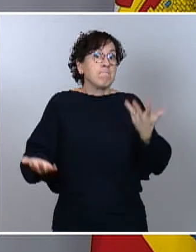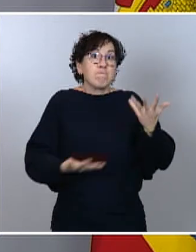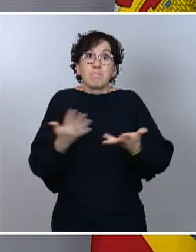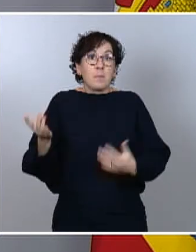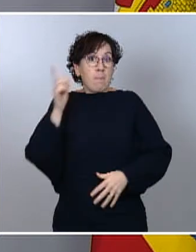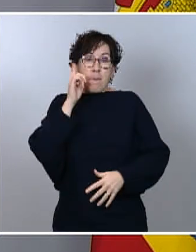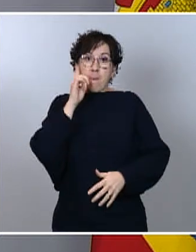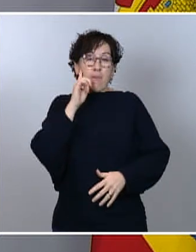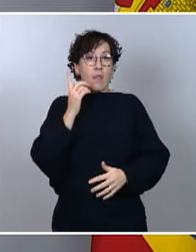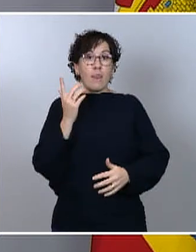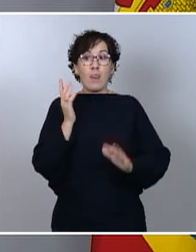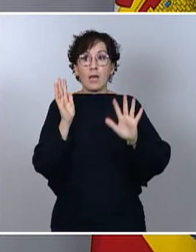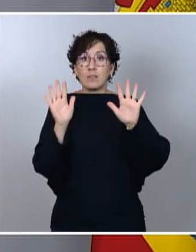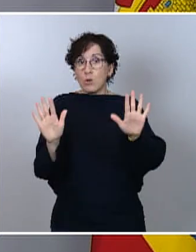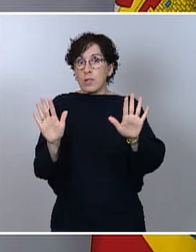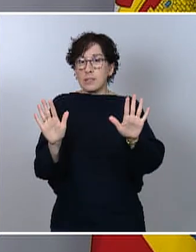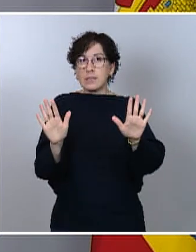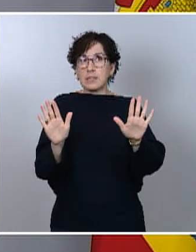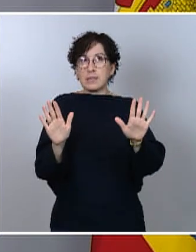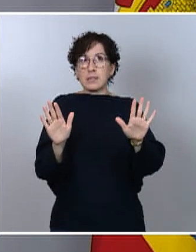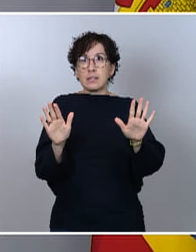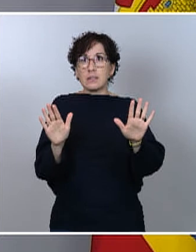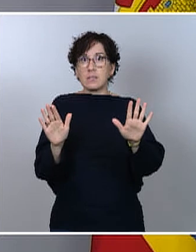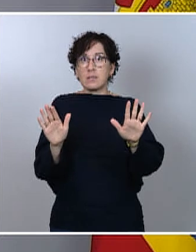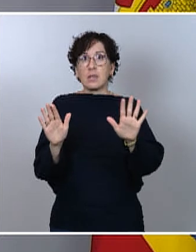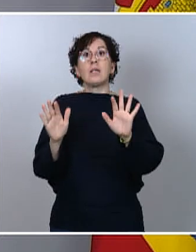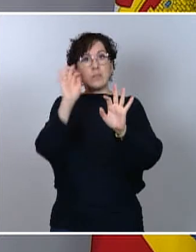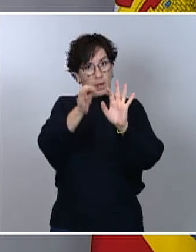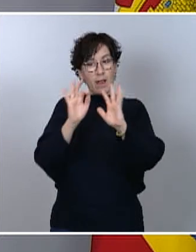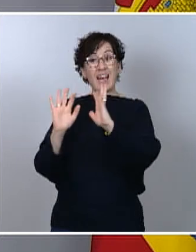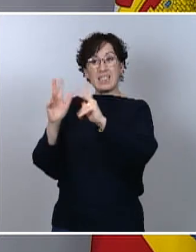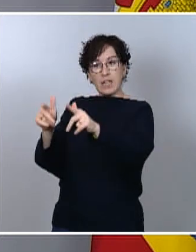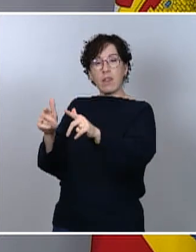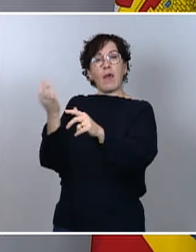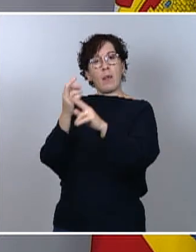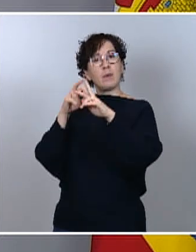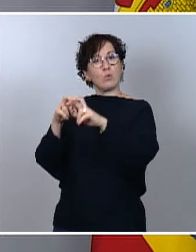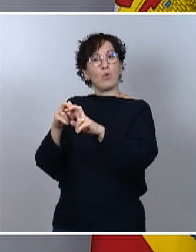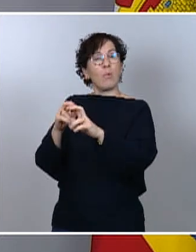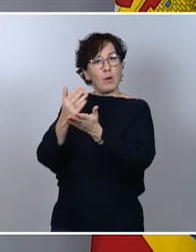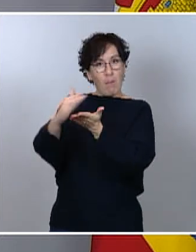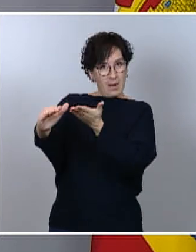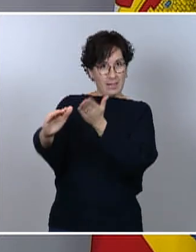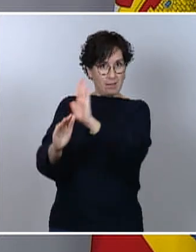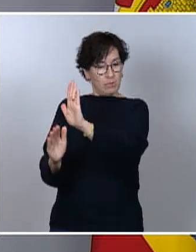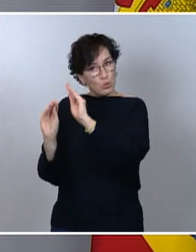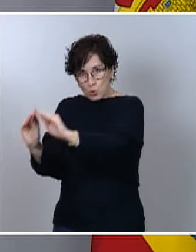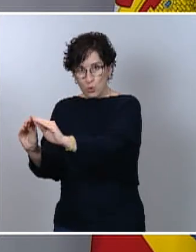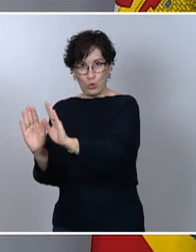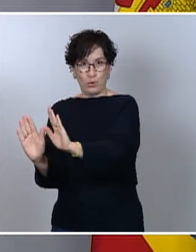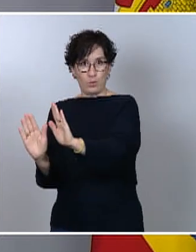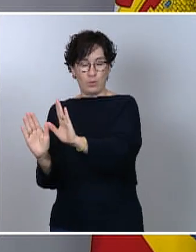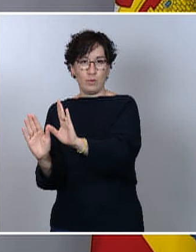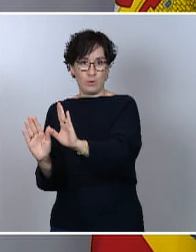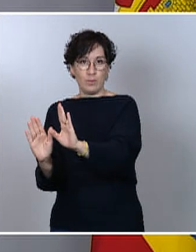mi opinión las residencias merecen un estudio aparte, y a lo mejor también dependen de si han tenido